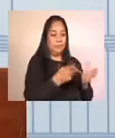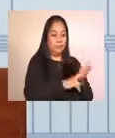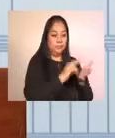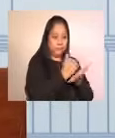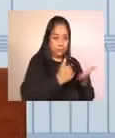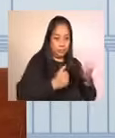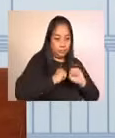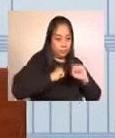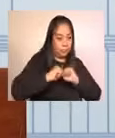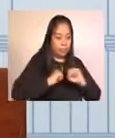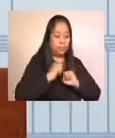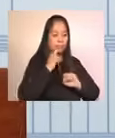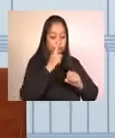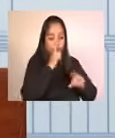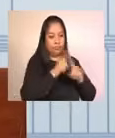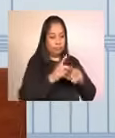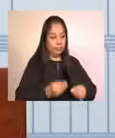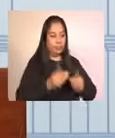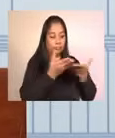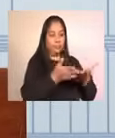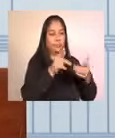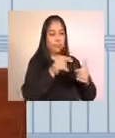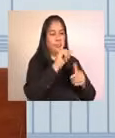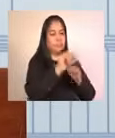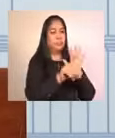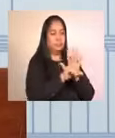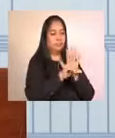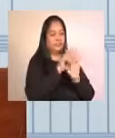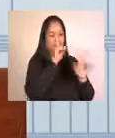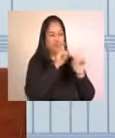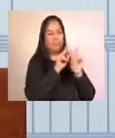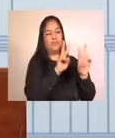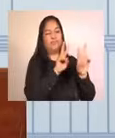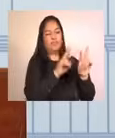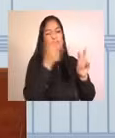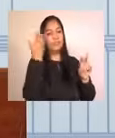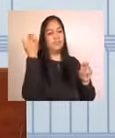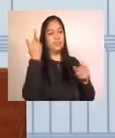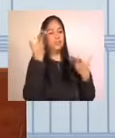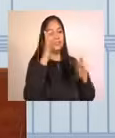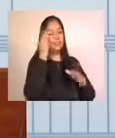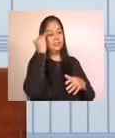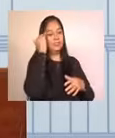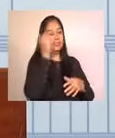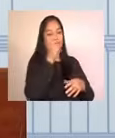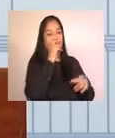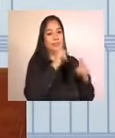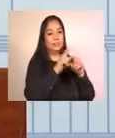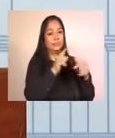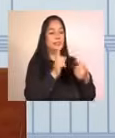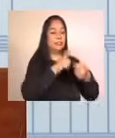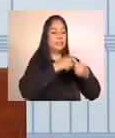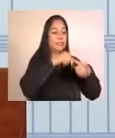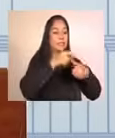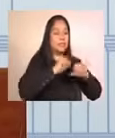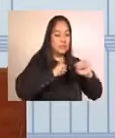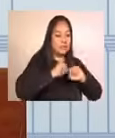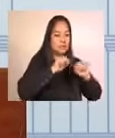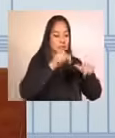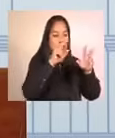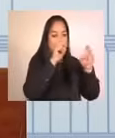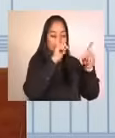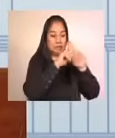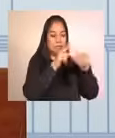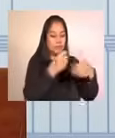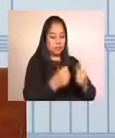siendo proveedores cuyas irregularidades los han antecedido. Entonces, dentro del abordaje integral que estamos haciendo del caso, también es